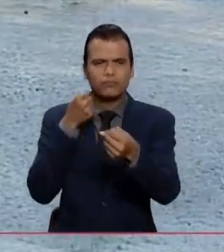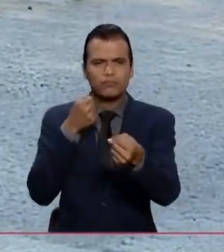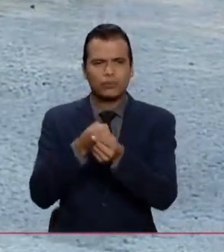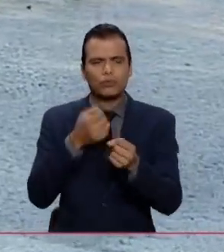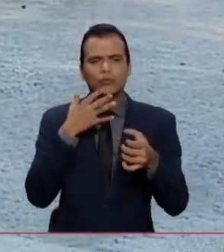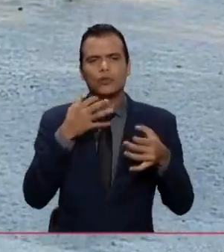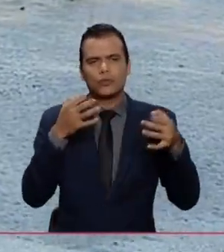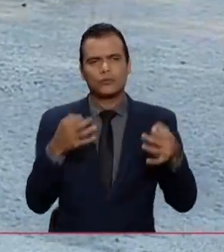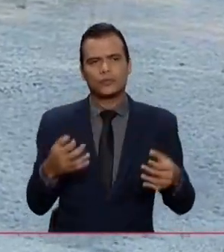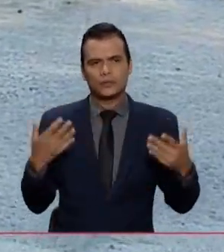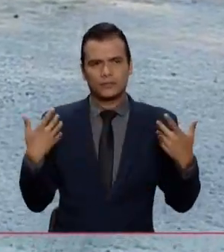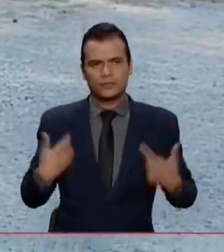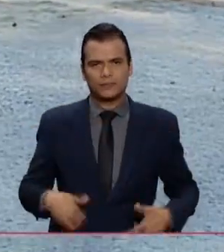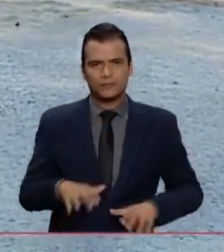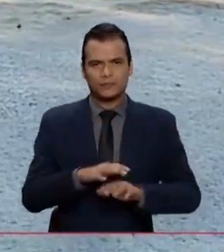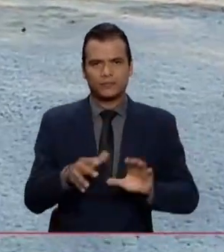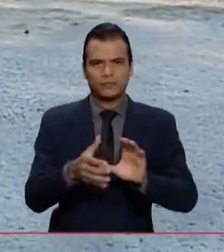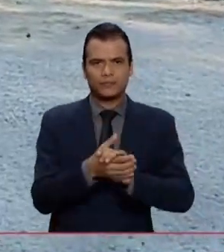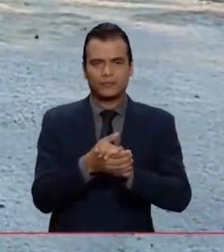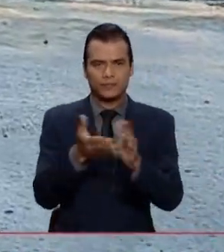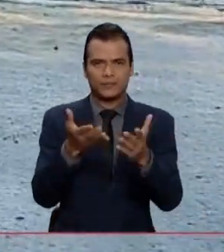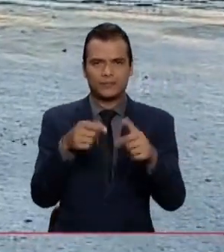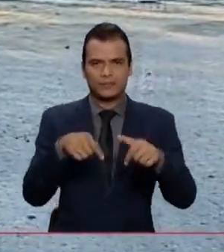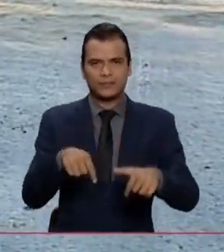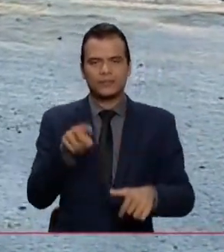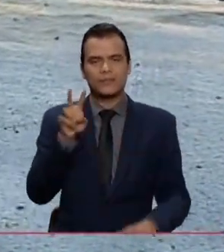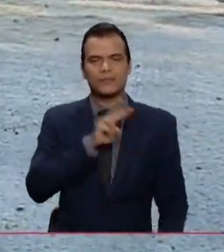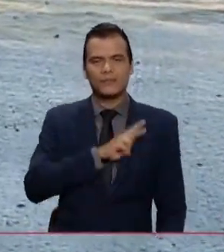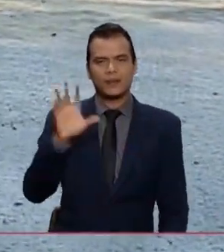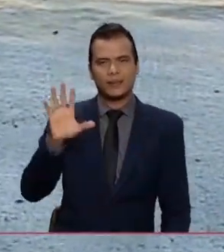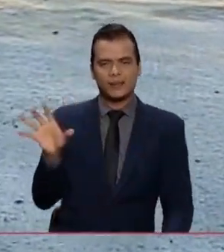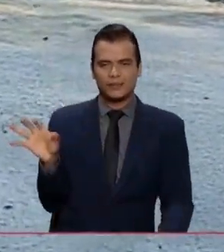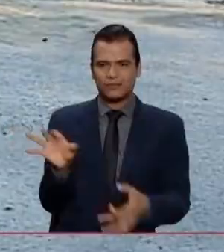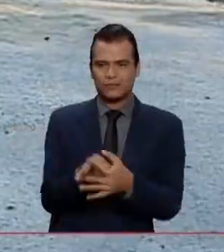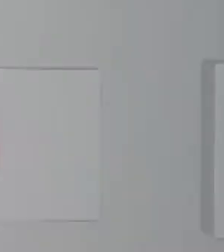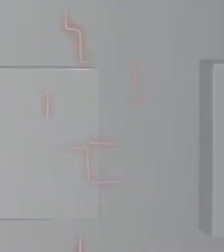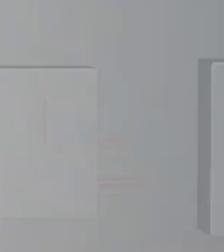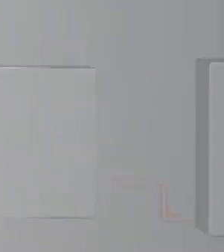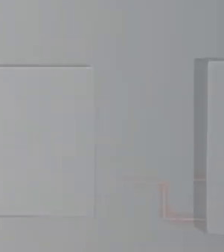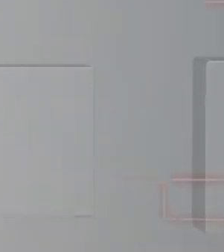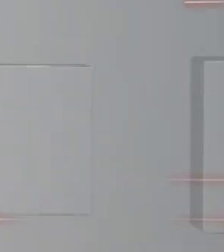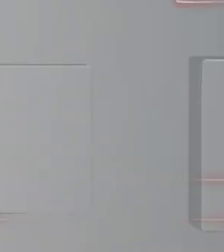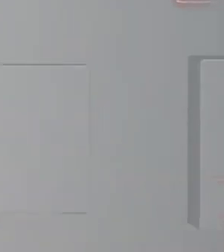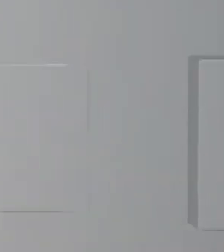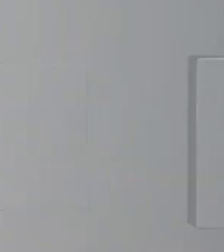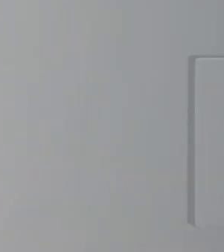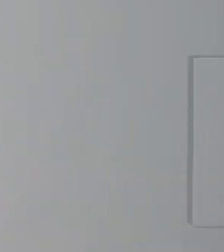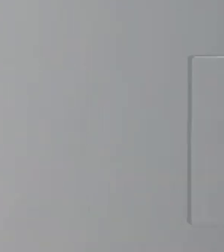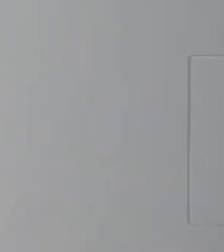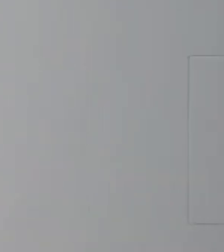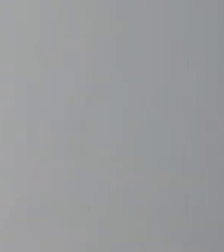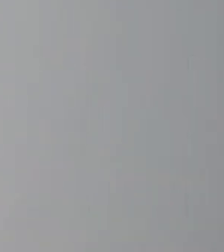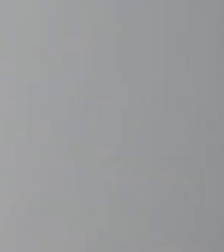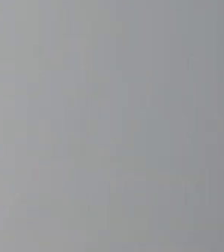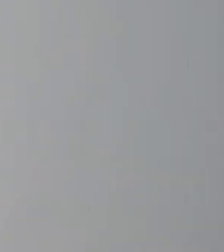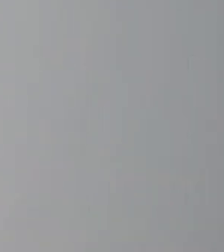los límites entre Valle del Cauca y Quindío, Jefferson Bolívar, Telepacífico Noticias.